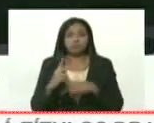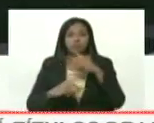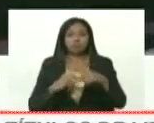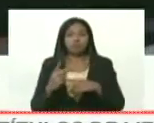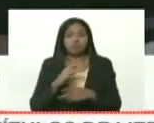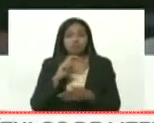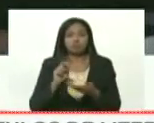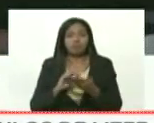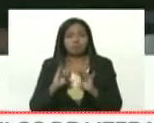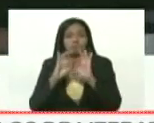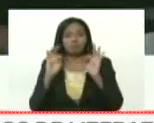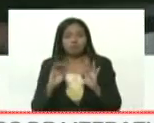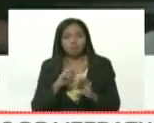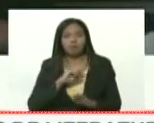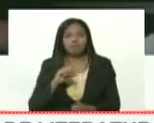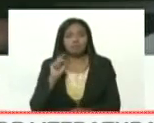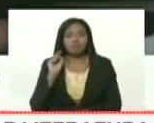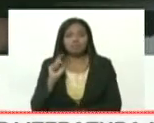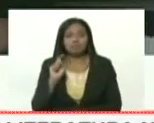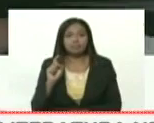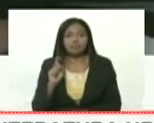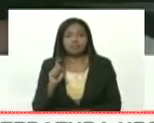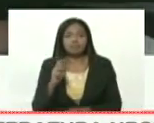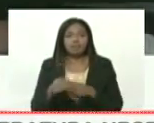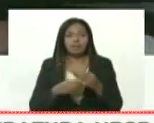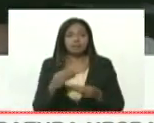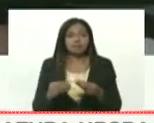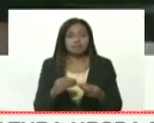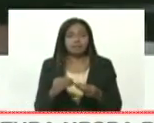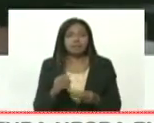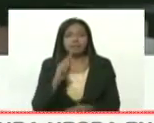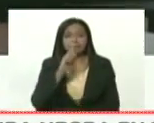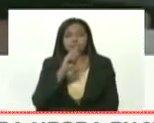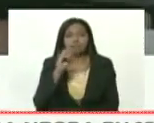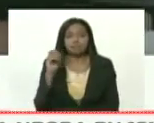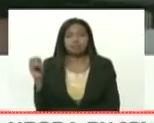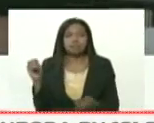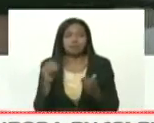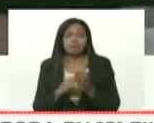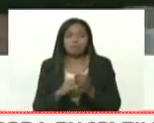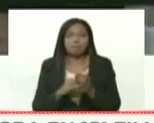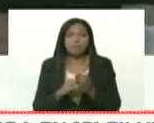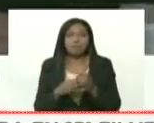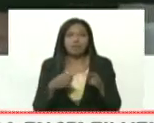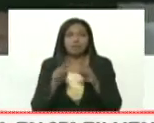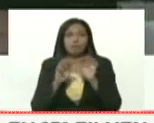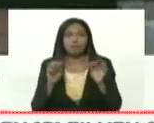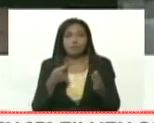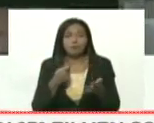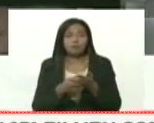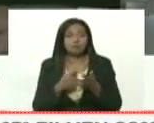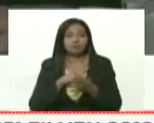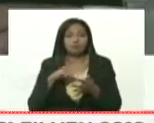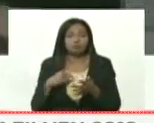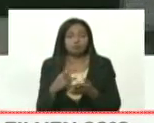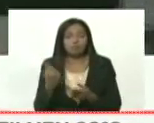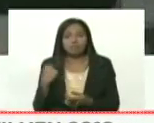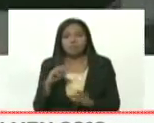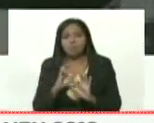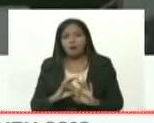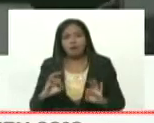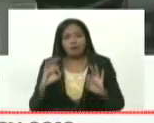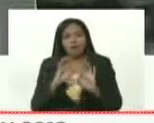nacional necesita generar 100.000 tubos como mínimo, y esa inversión nosotros no contamos con